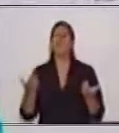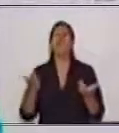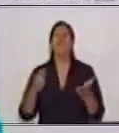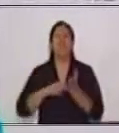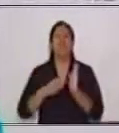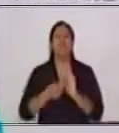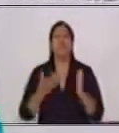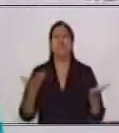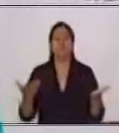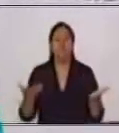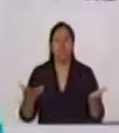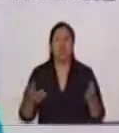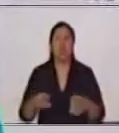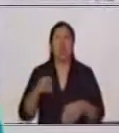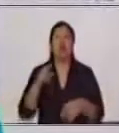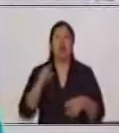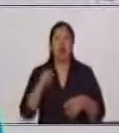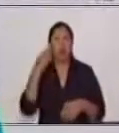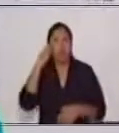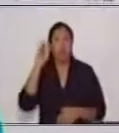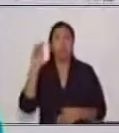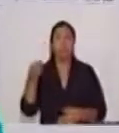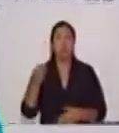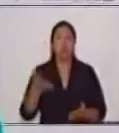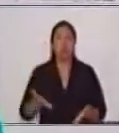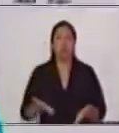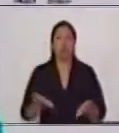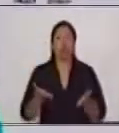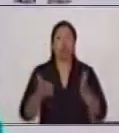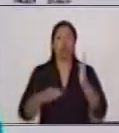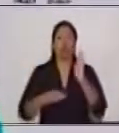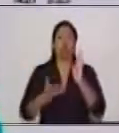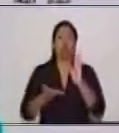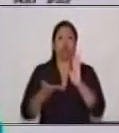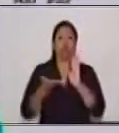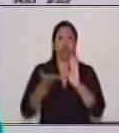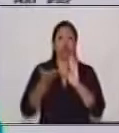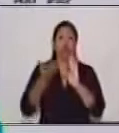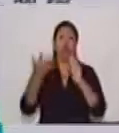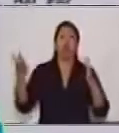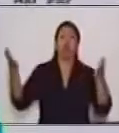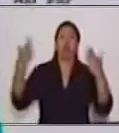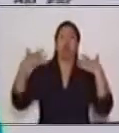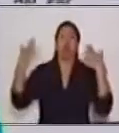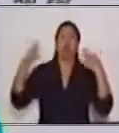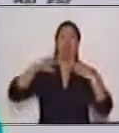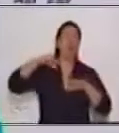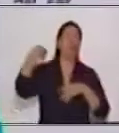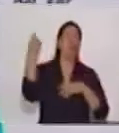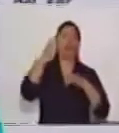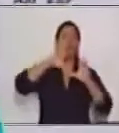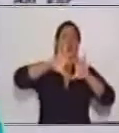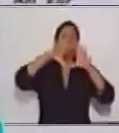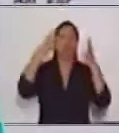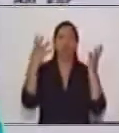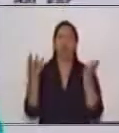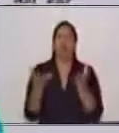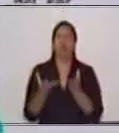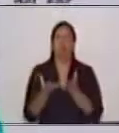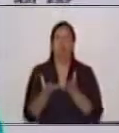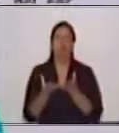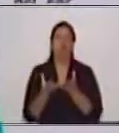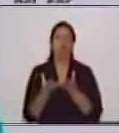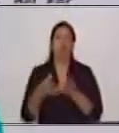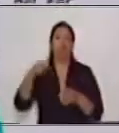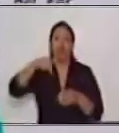grave? Se trata del aumento de la temperatura media en todo el planeta. Esto incluye a la atmósfera